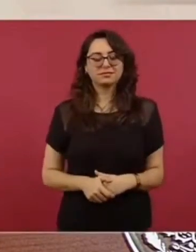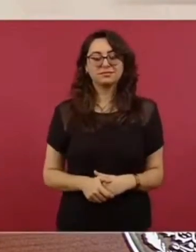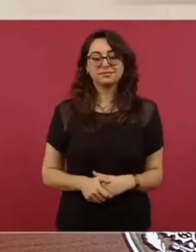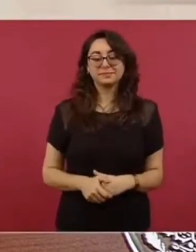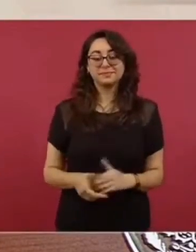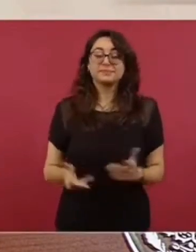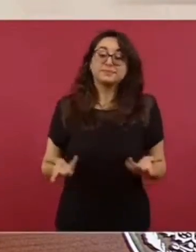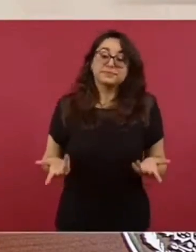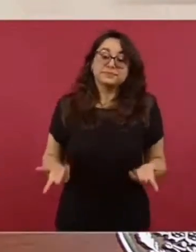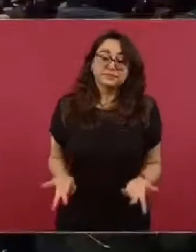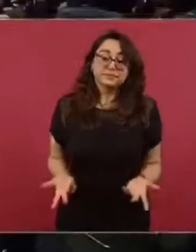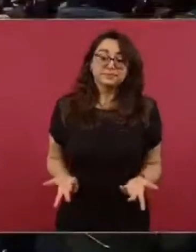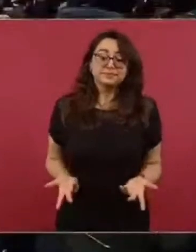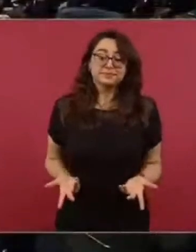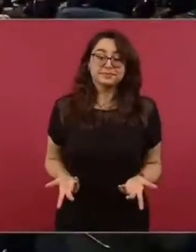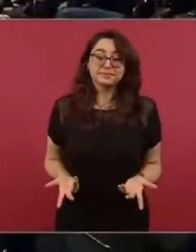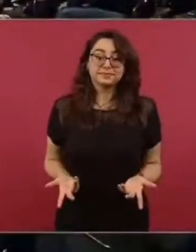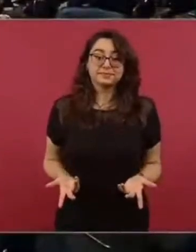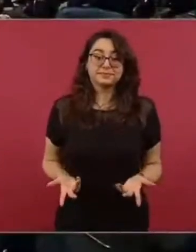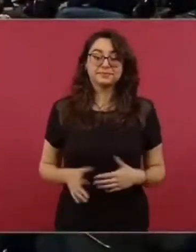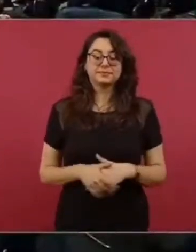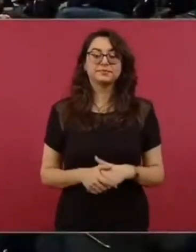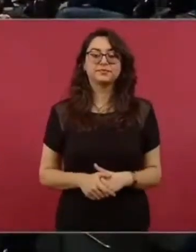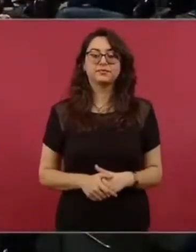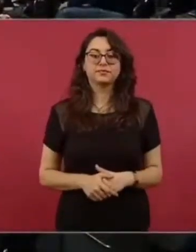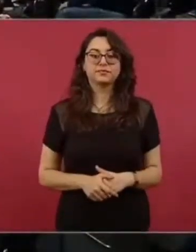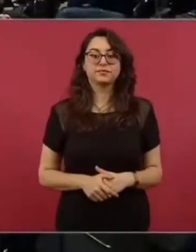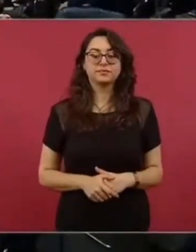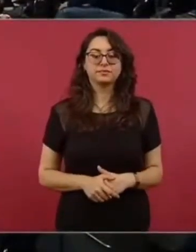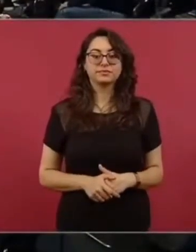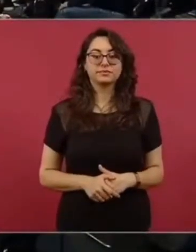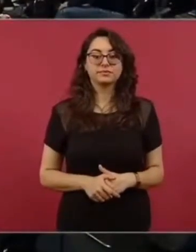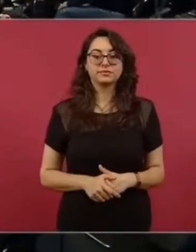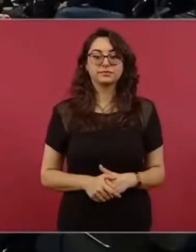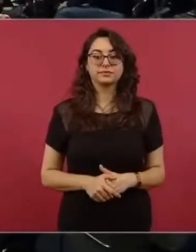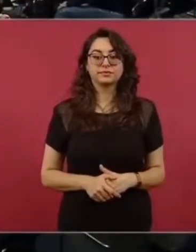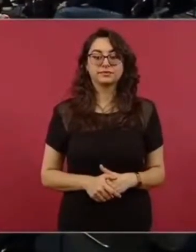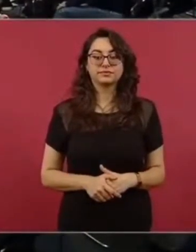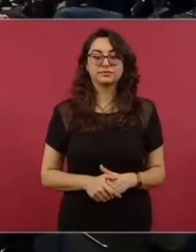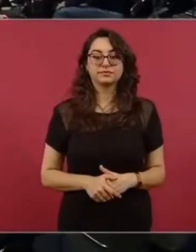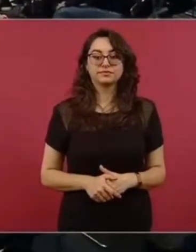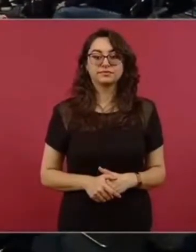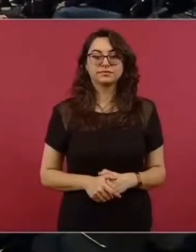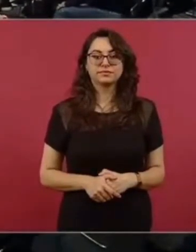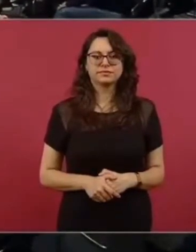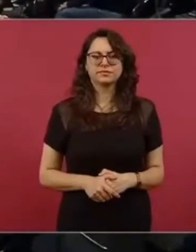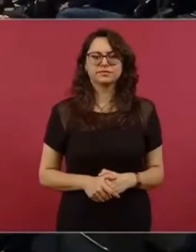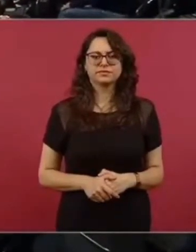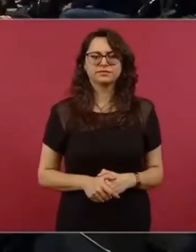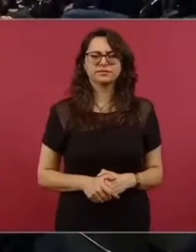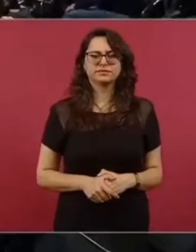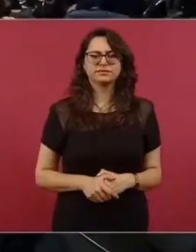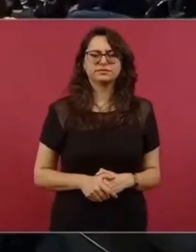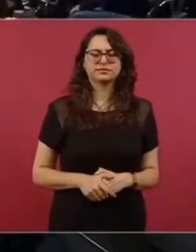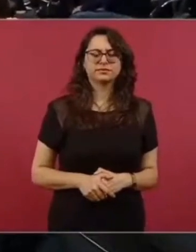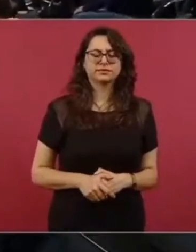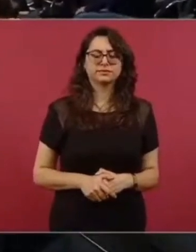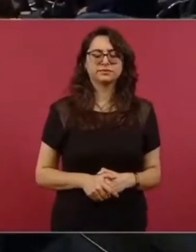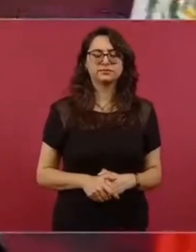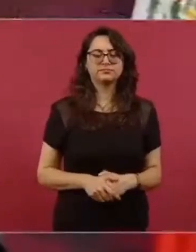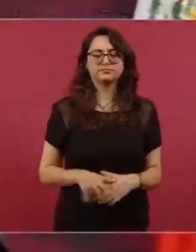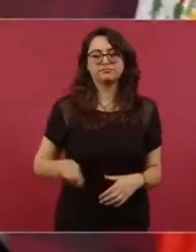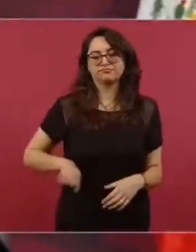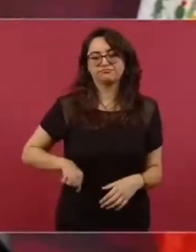De parte de Estados Unidos. Mucha resistencia por los intereses.